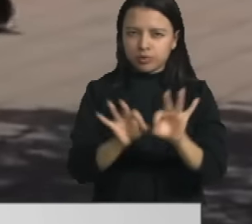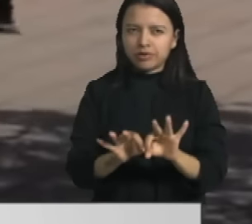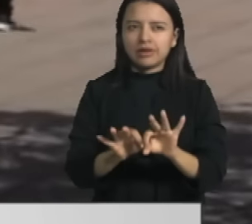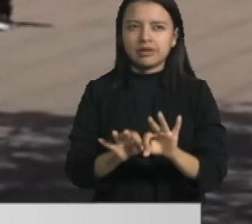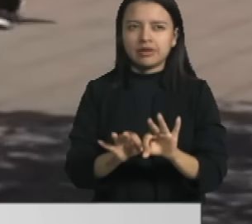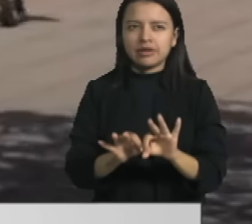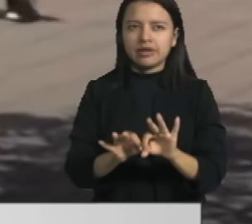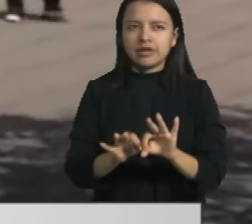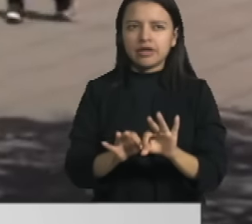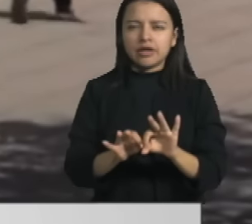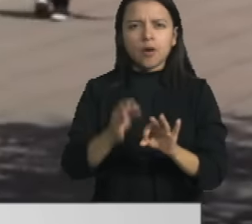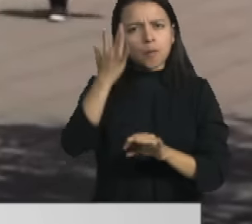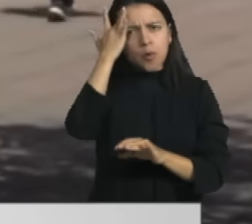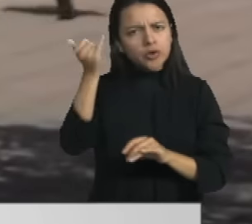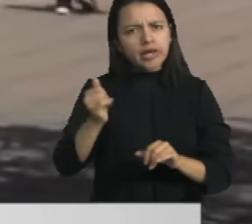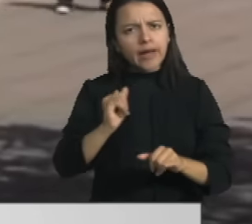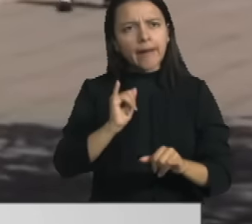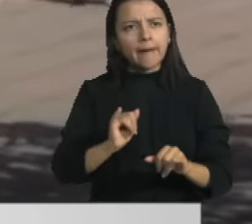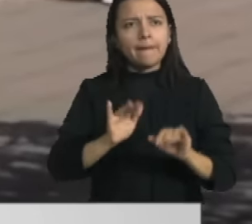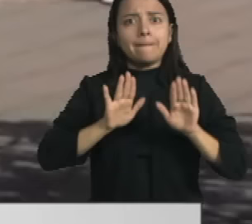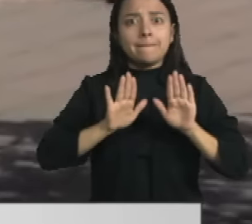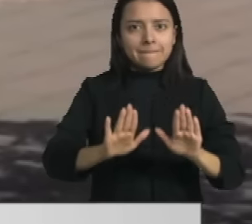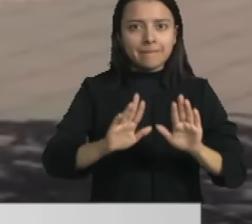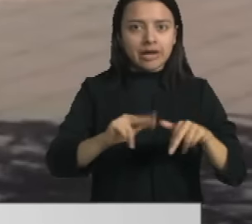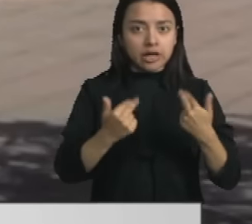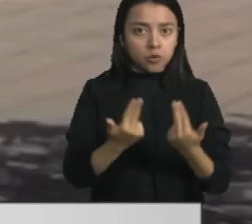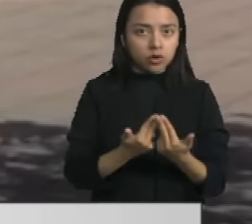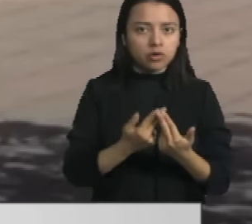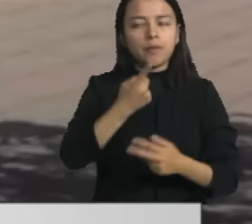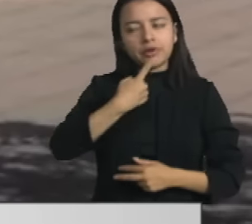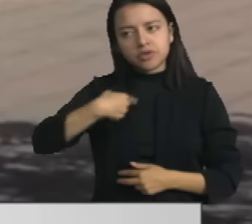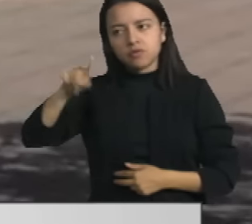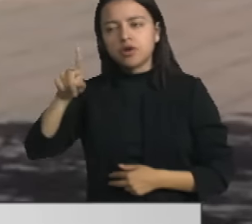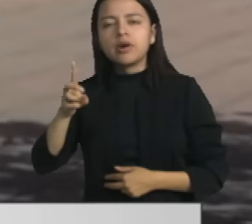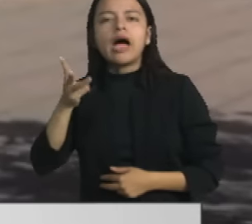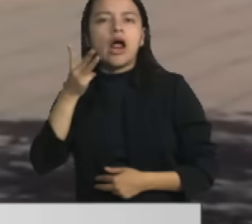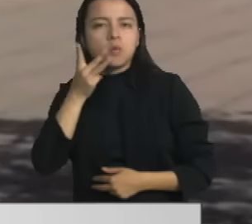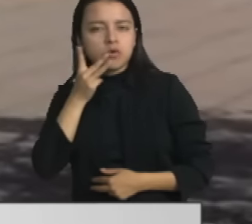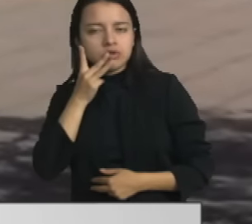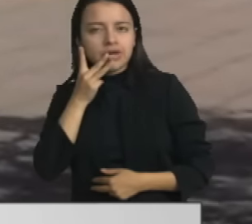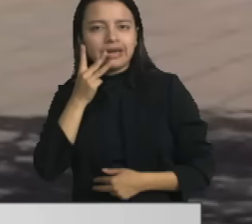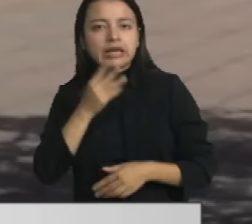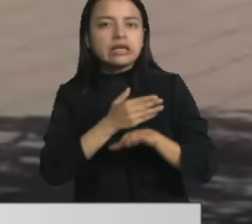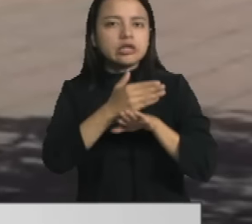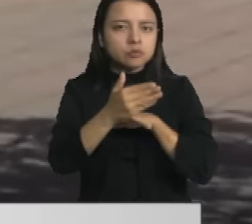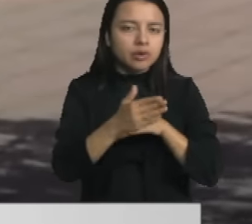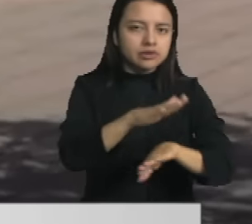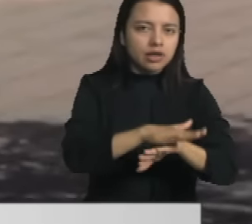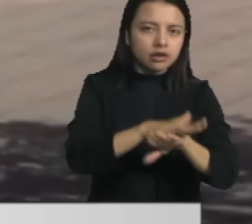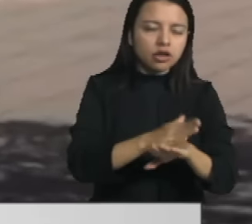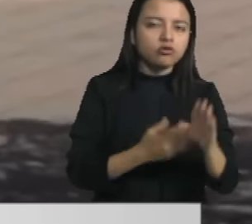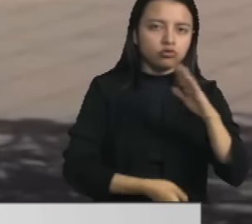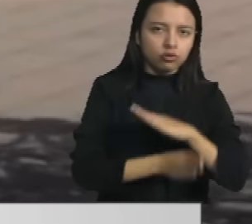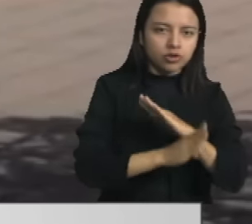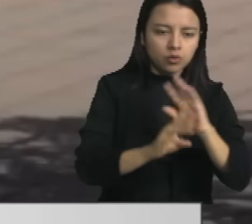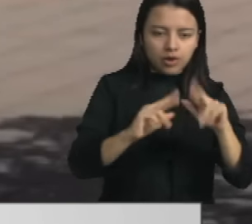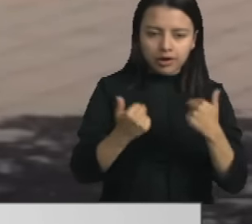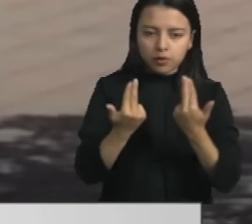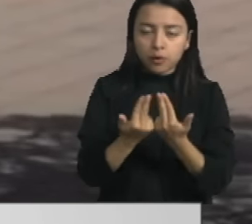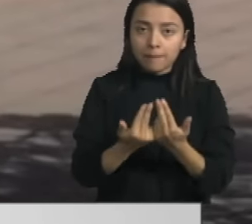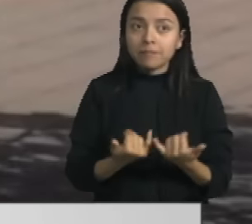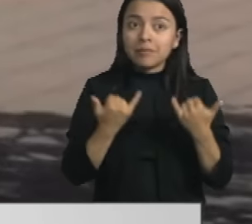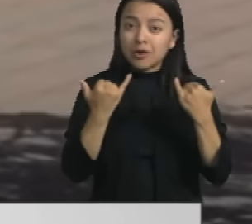la mesa, se pausó, digámoslo así, para ir a almorzar y se retomará en horas de la tarde. El Gobierno Nacional y los camioneros están de acuerdo en